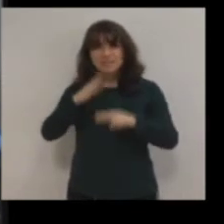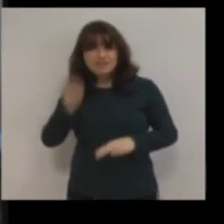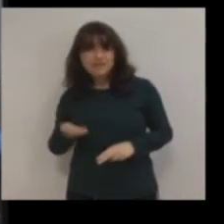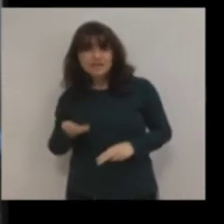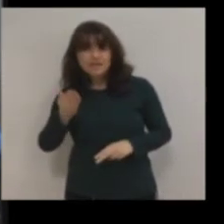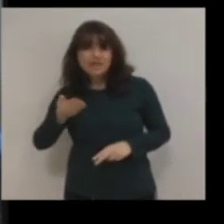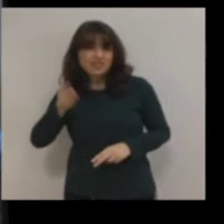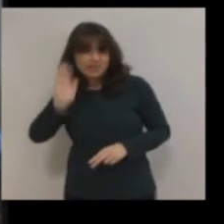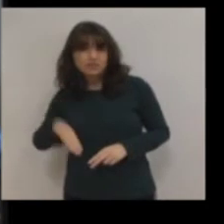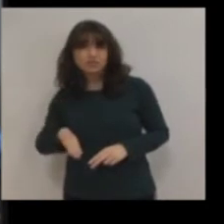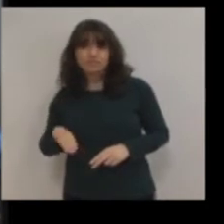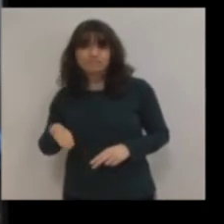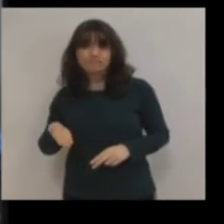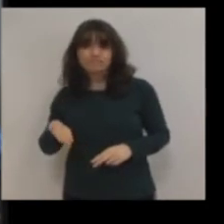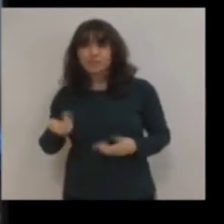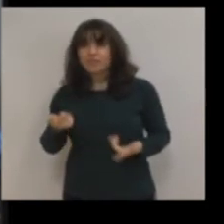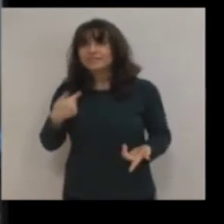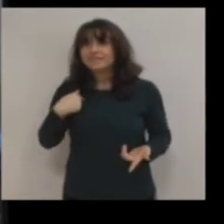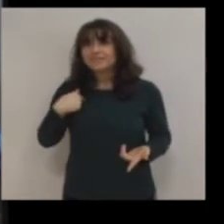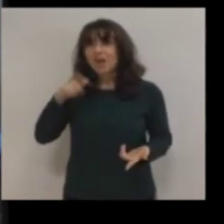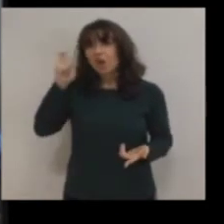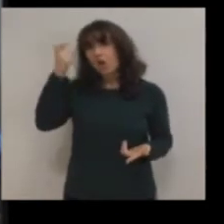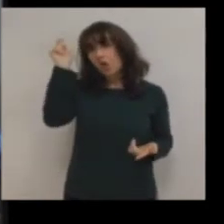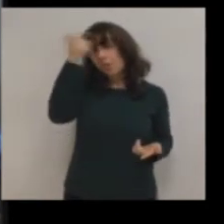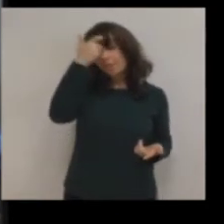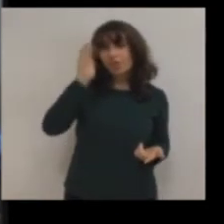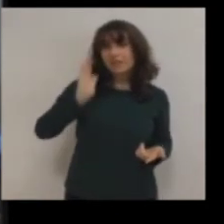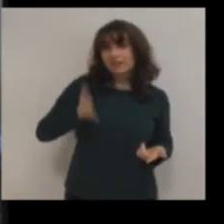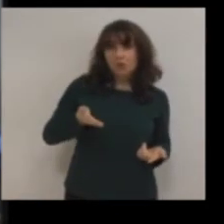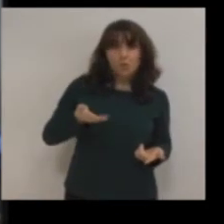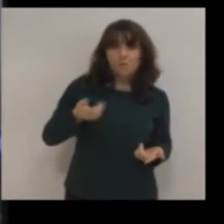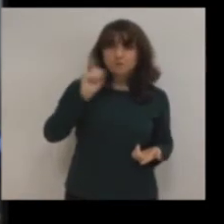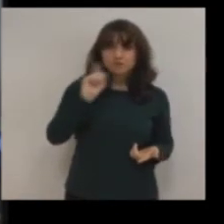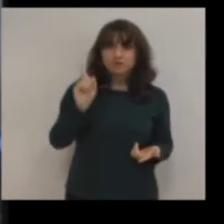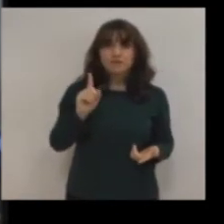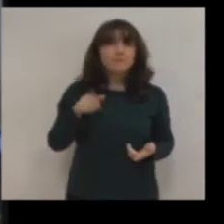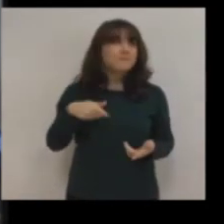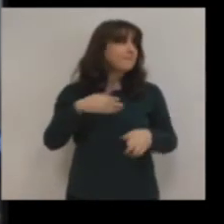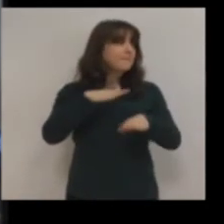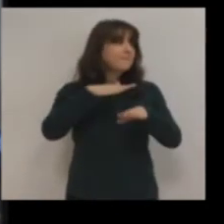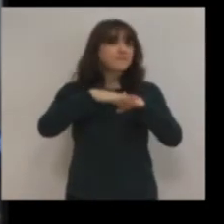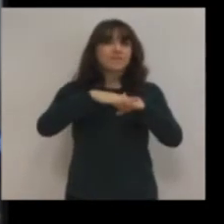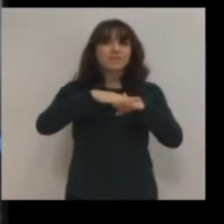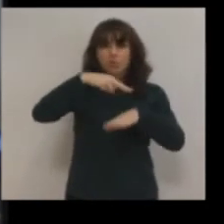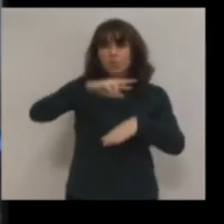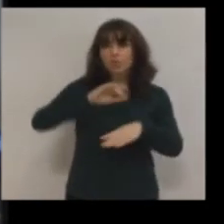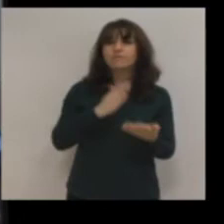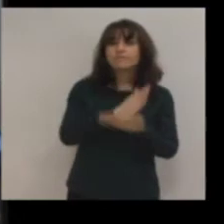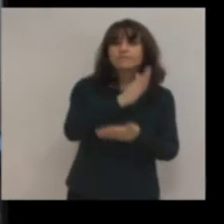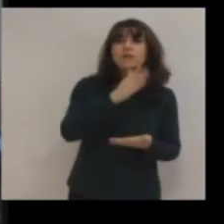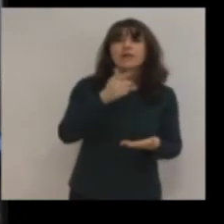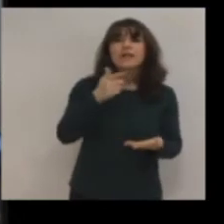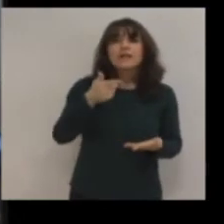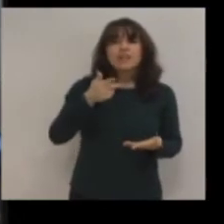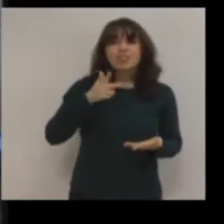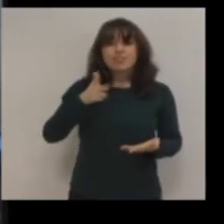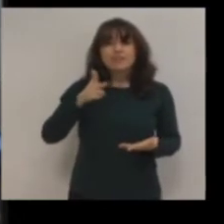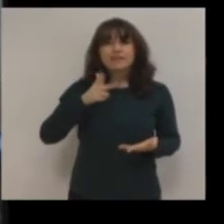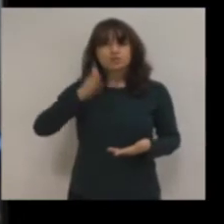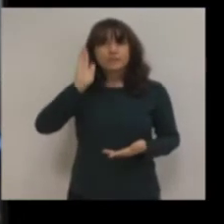que tenemos que transformar en delito. En derecho penal, perdona la cuña, como fiscal, no